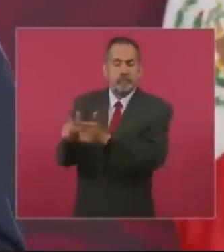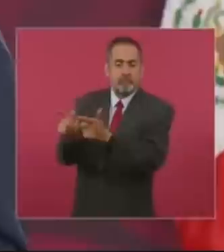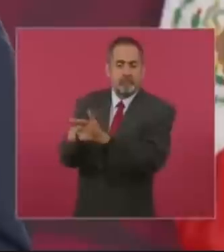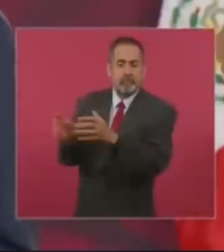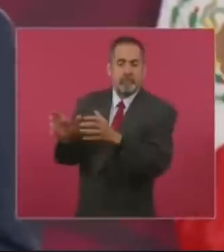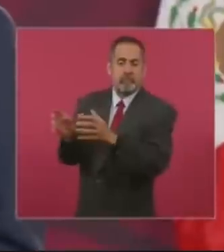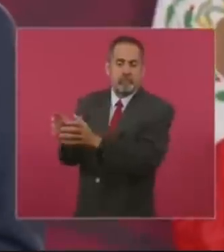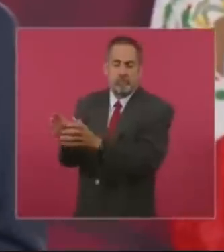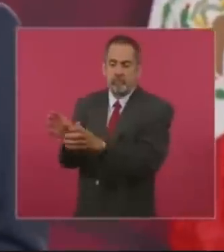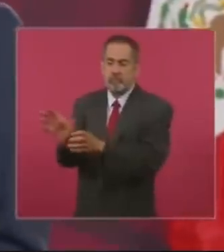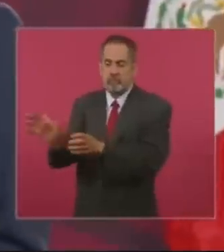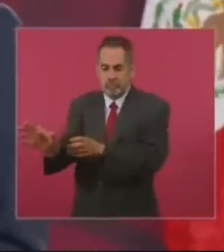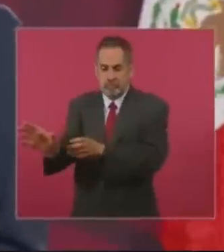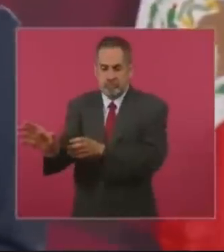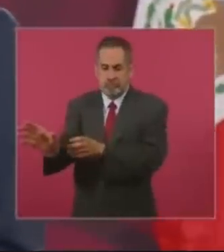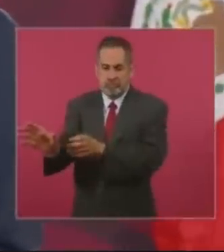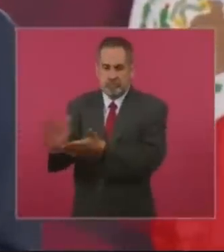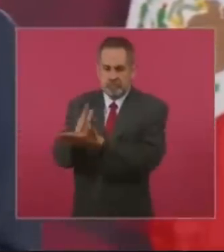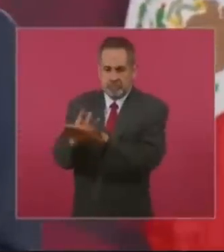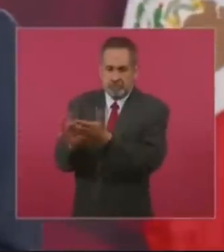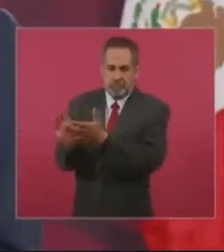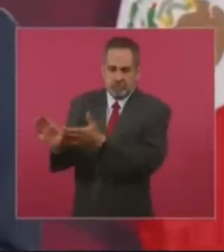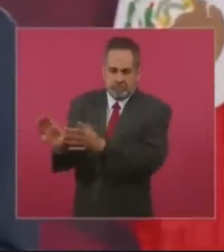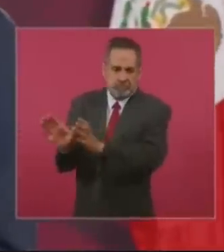Ayer lo vimos